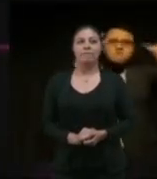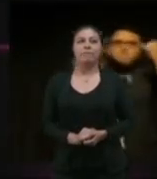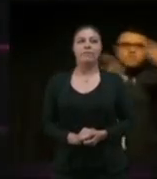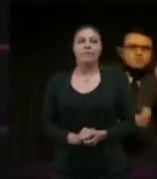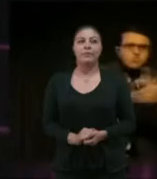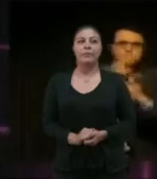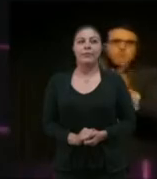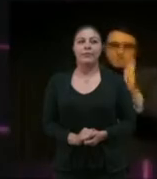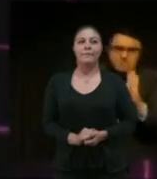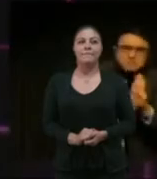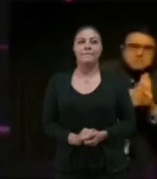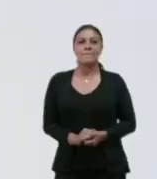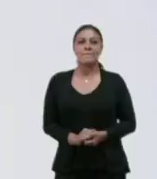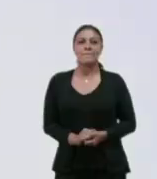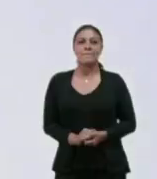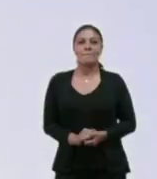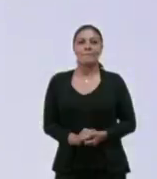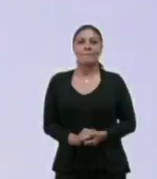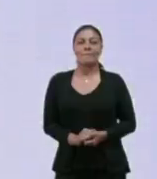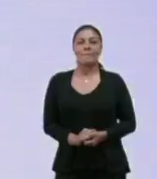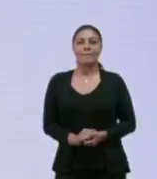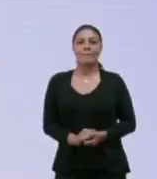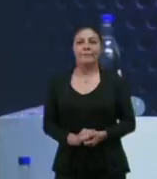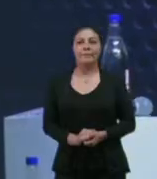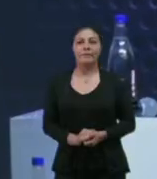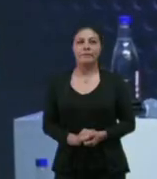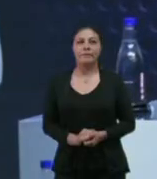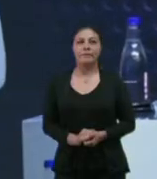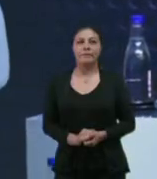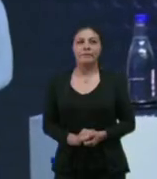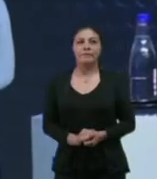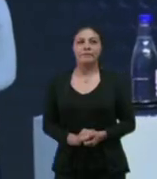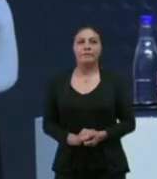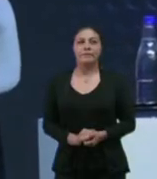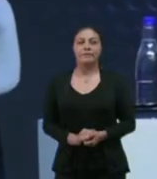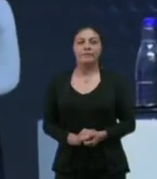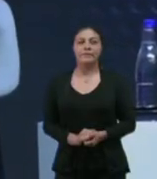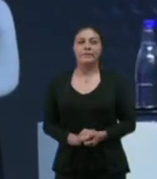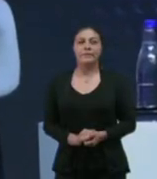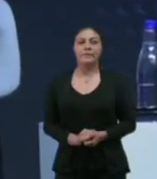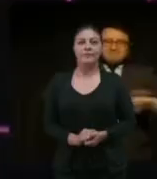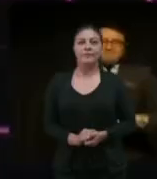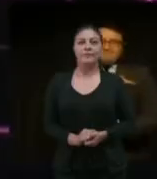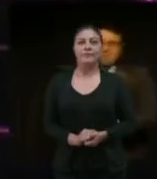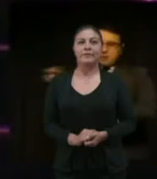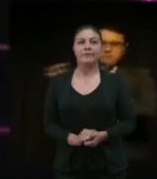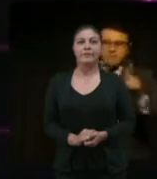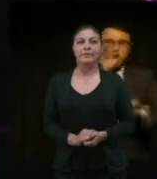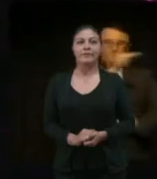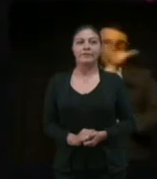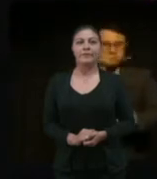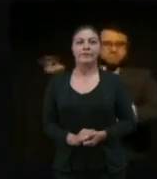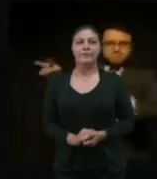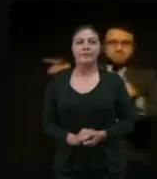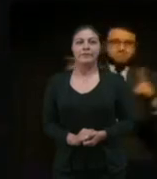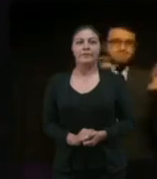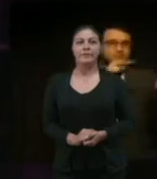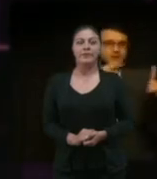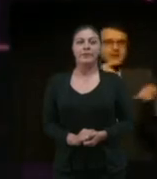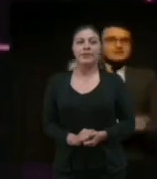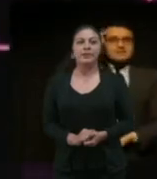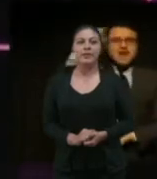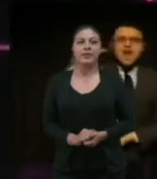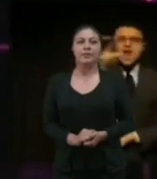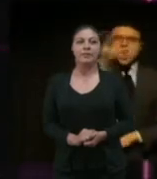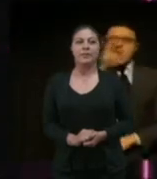y para hablar de transformación de nuestro país y la visión del país que nosotros tenemos es que este está